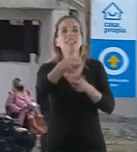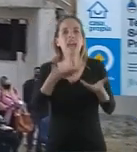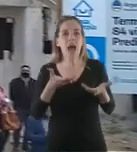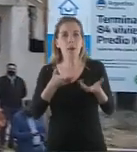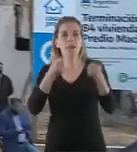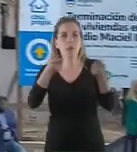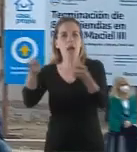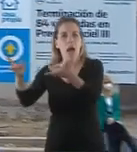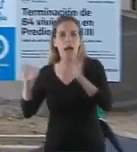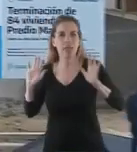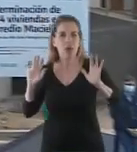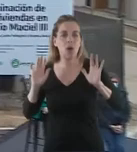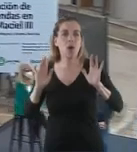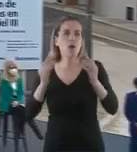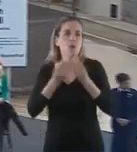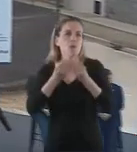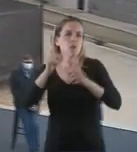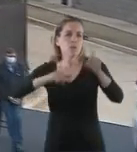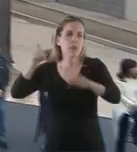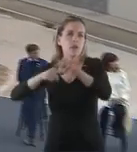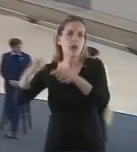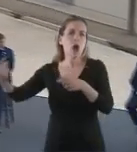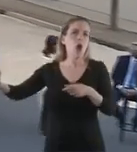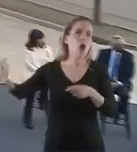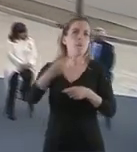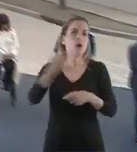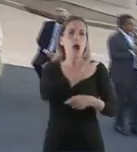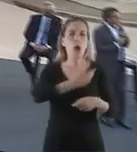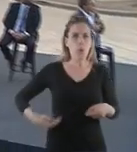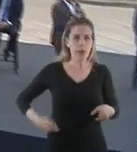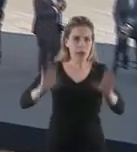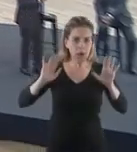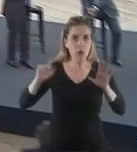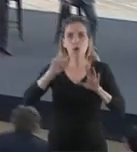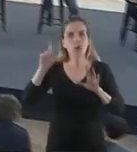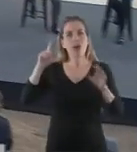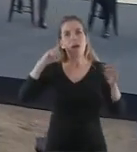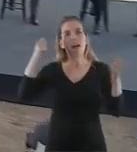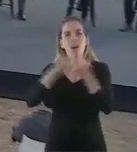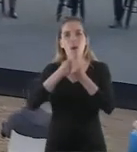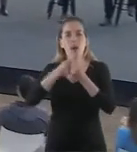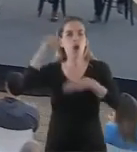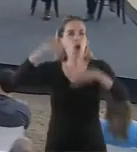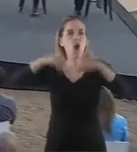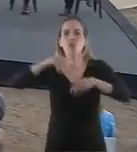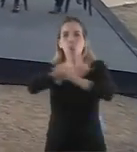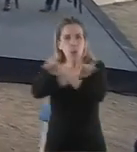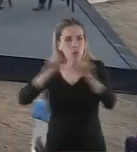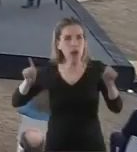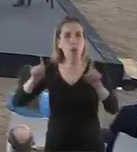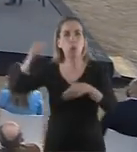a pesar de que gran parte de la oposición no nos acompaña pudimos hacerle a